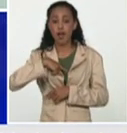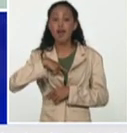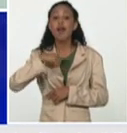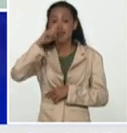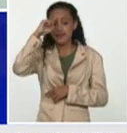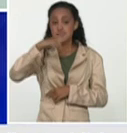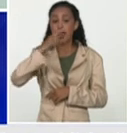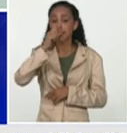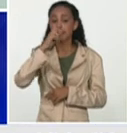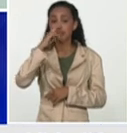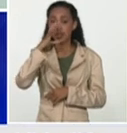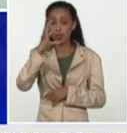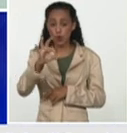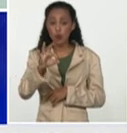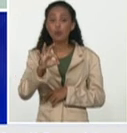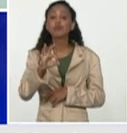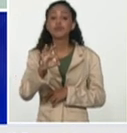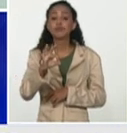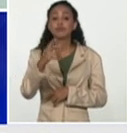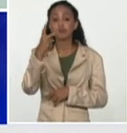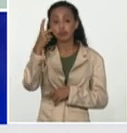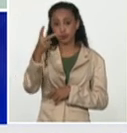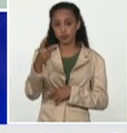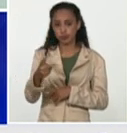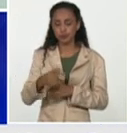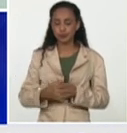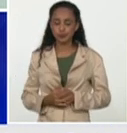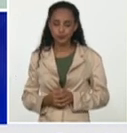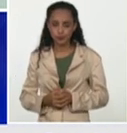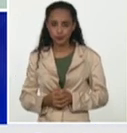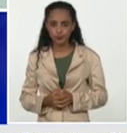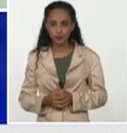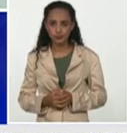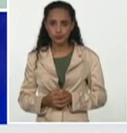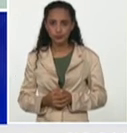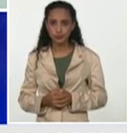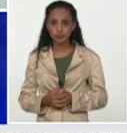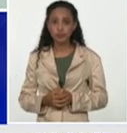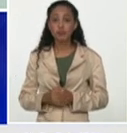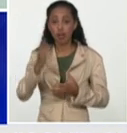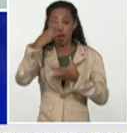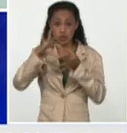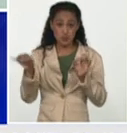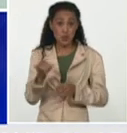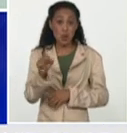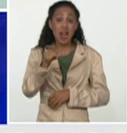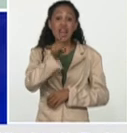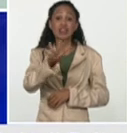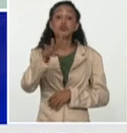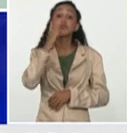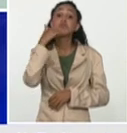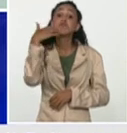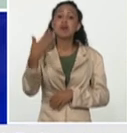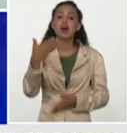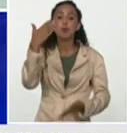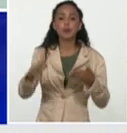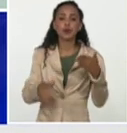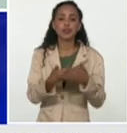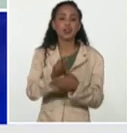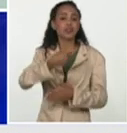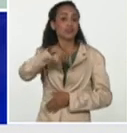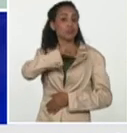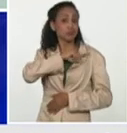2. Artemisa también incrementa los casos en 14 más en comparación con el día de